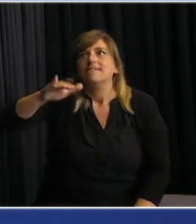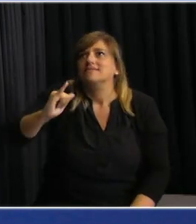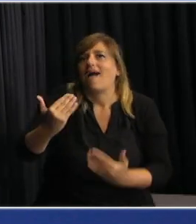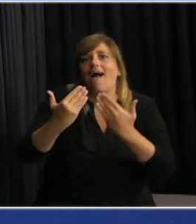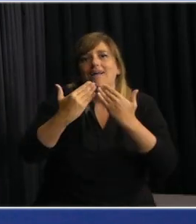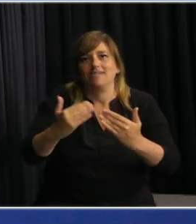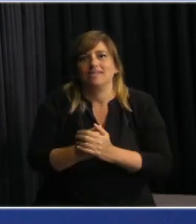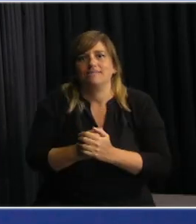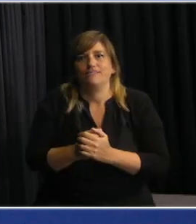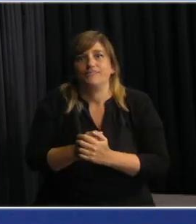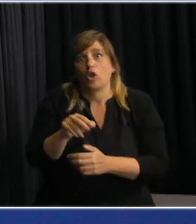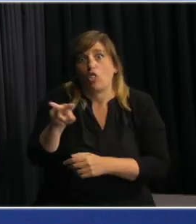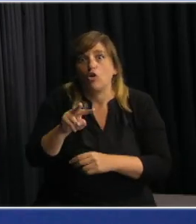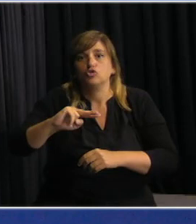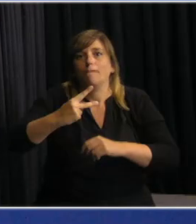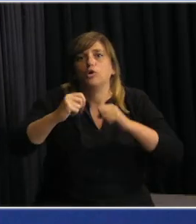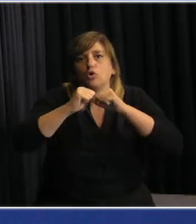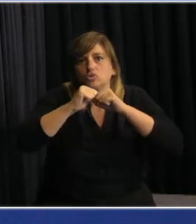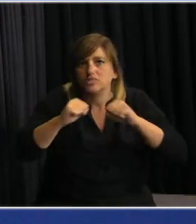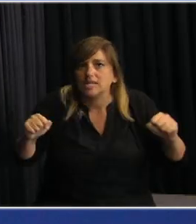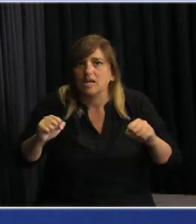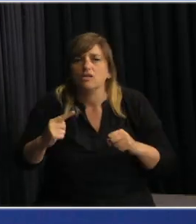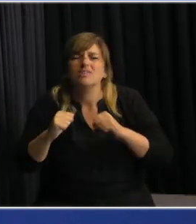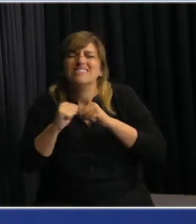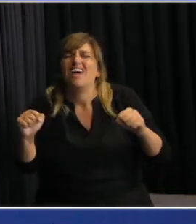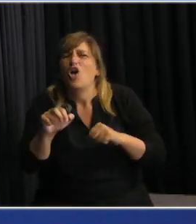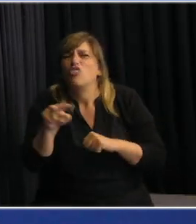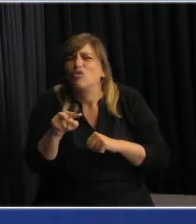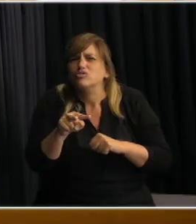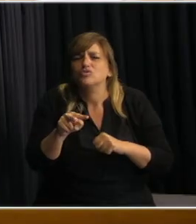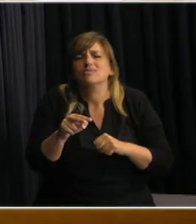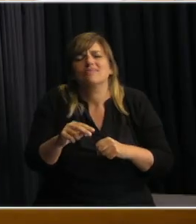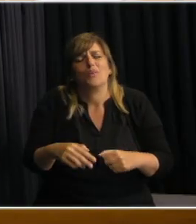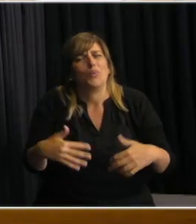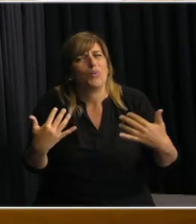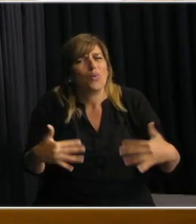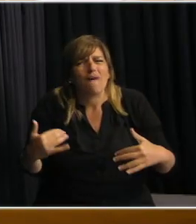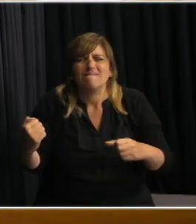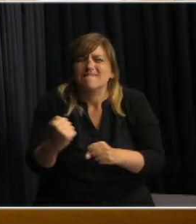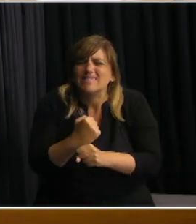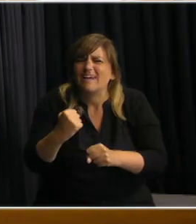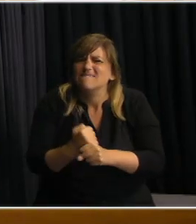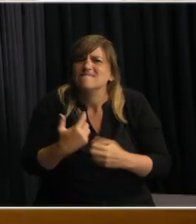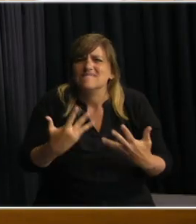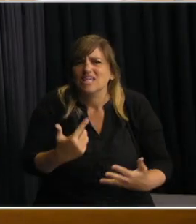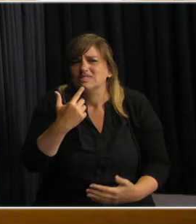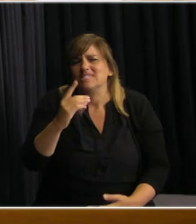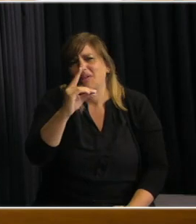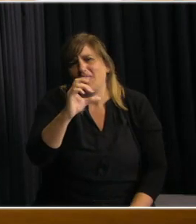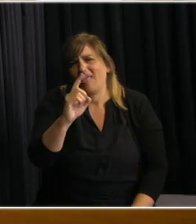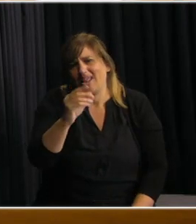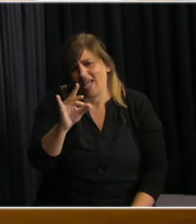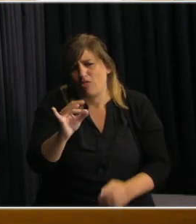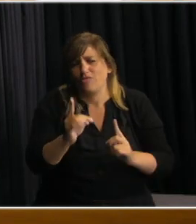Álvaro Delgado y Rodrigo Ferrés han hecho una gran tarea, una gran tarea. Quiero públicamente felicitarlos